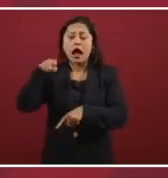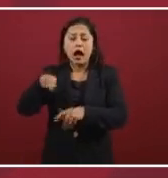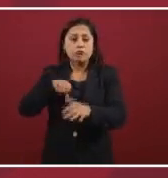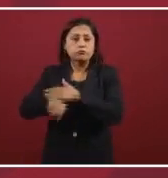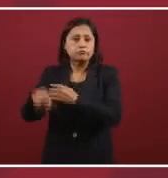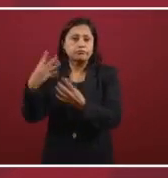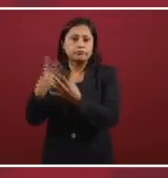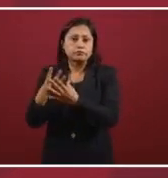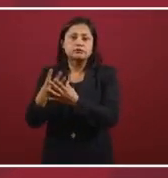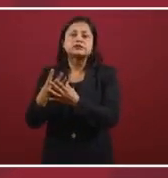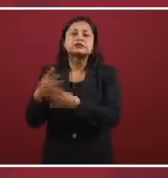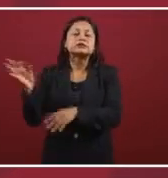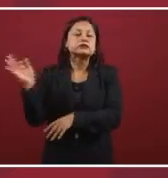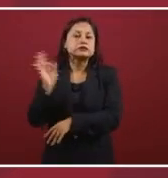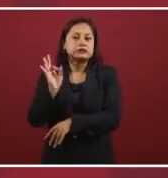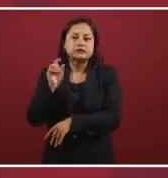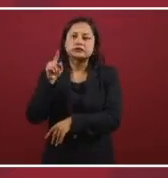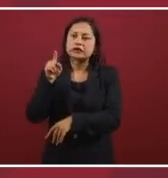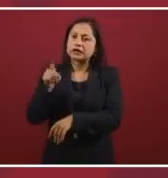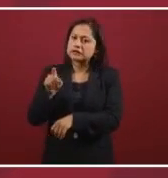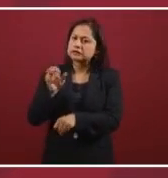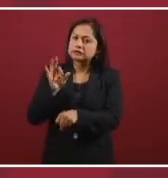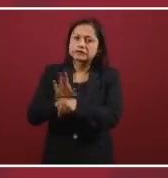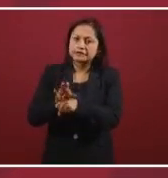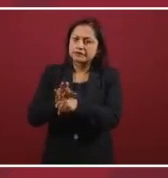quienes no tuvieron